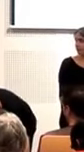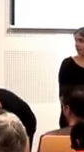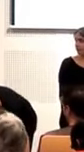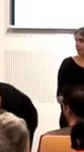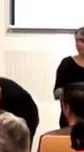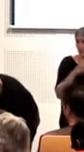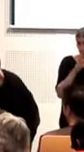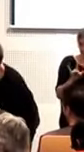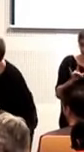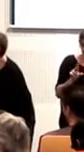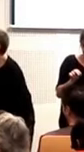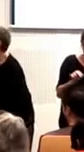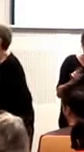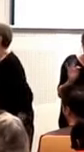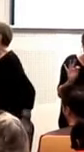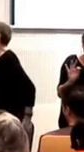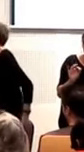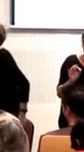Ahora sí.